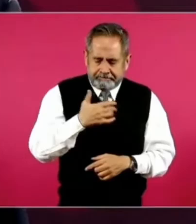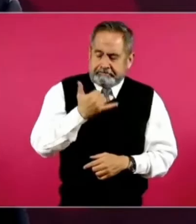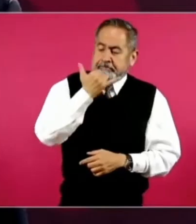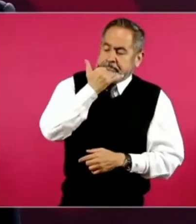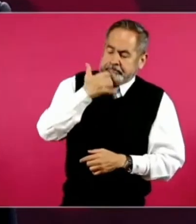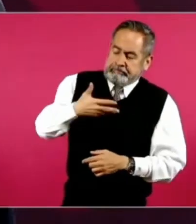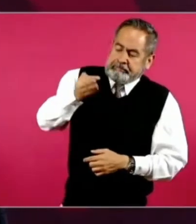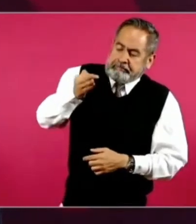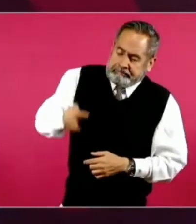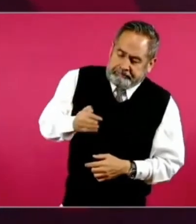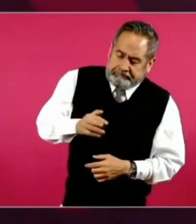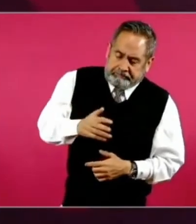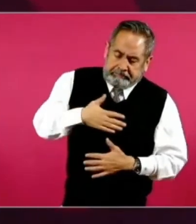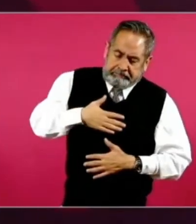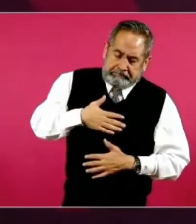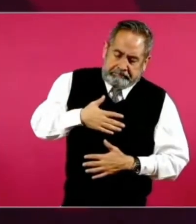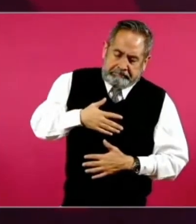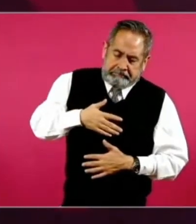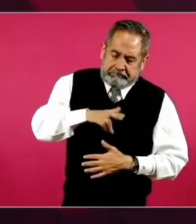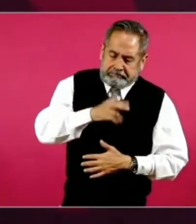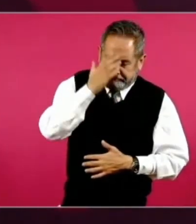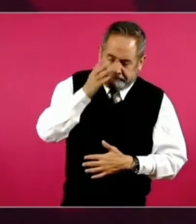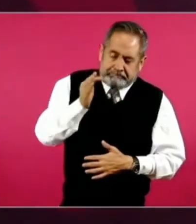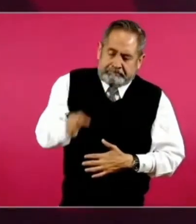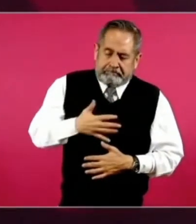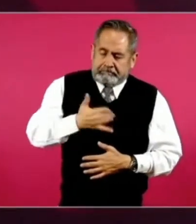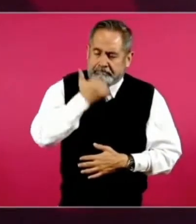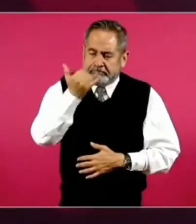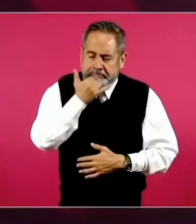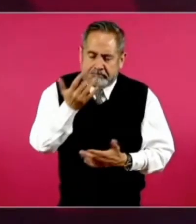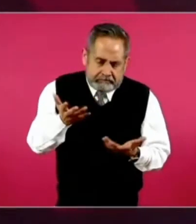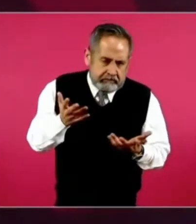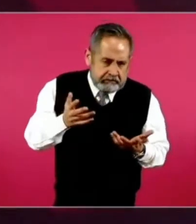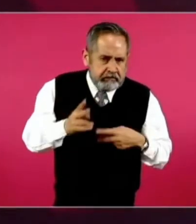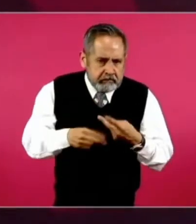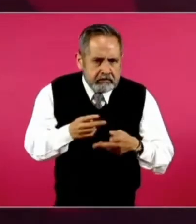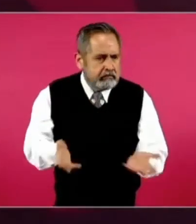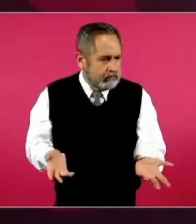¿sí?, de que cometieron estos errores